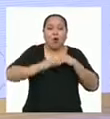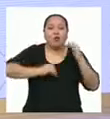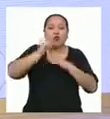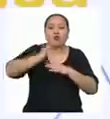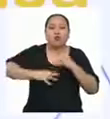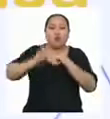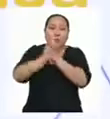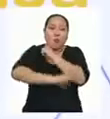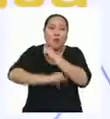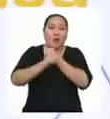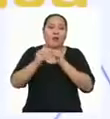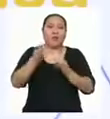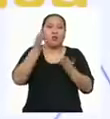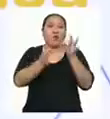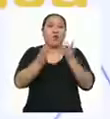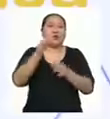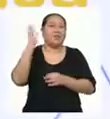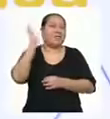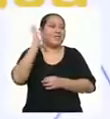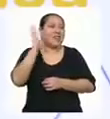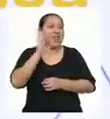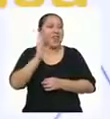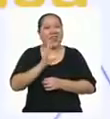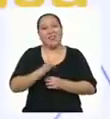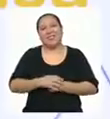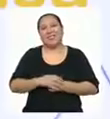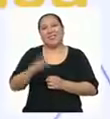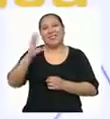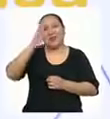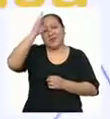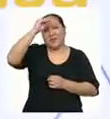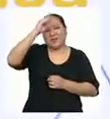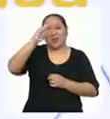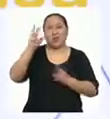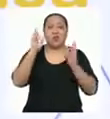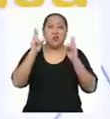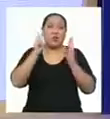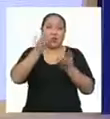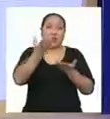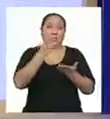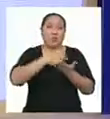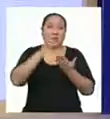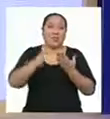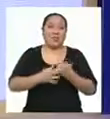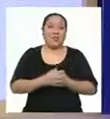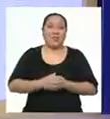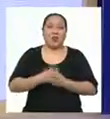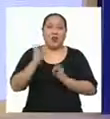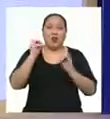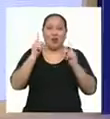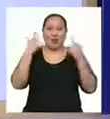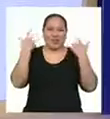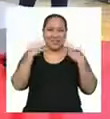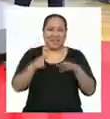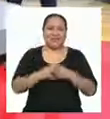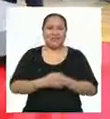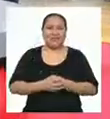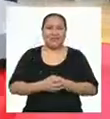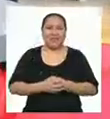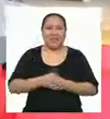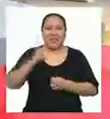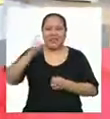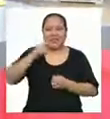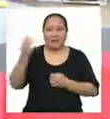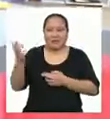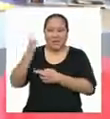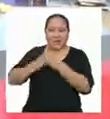más justo. Chao Yanira y chao chicas y chicos. Suerte con su proyecto. Ya, ahora sí. Tenemos que